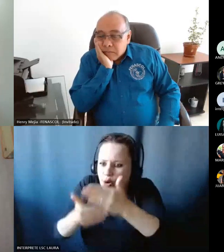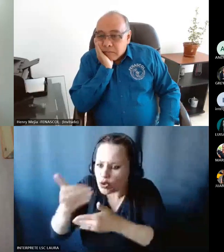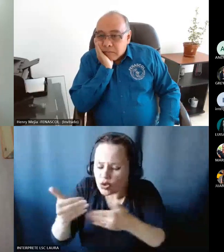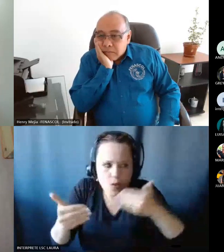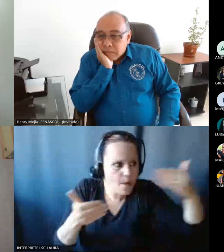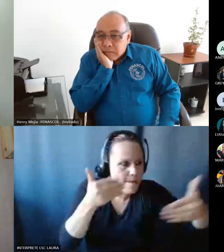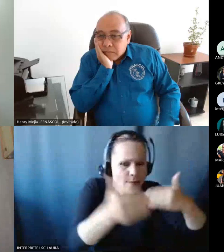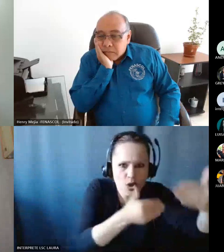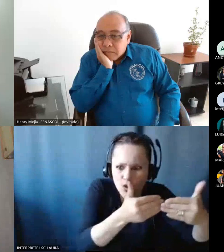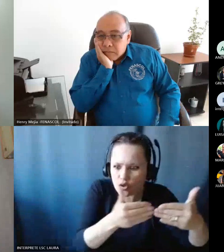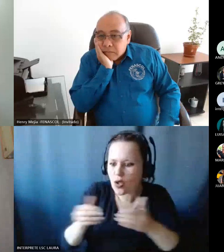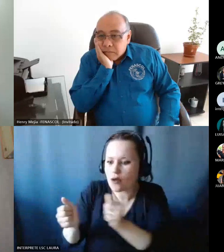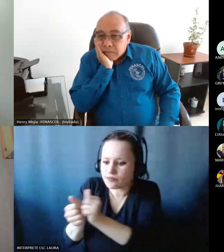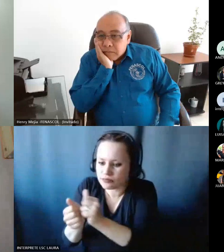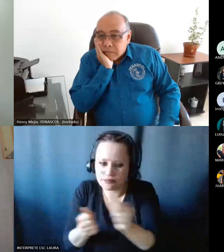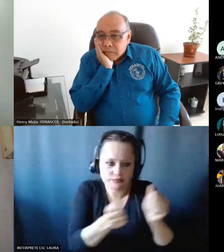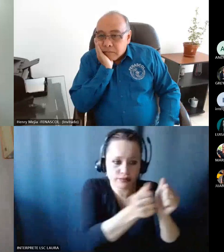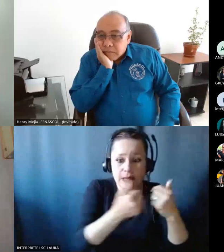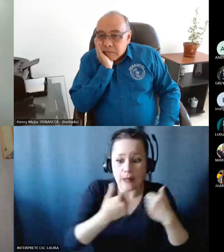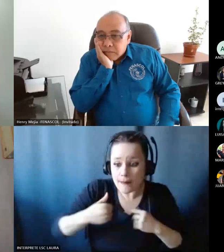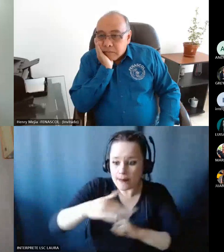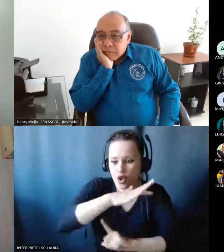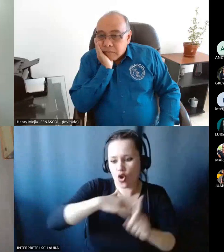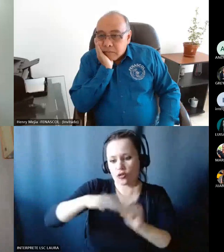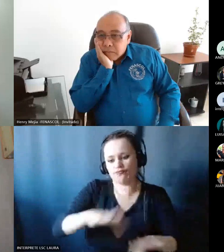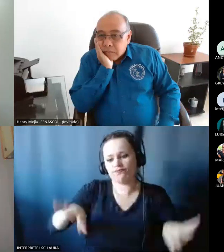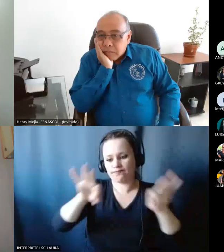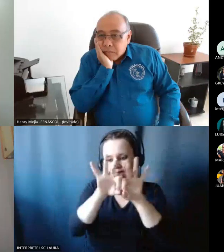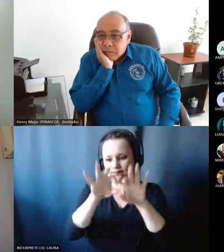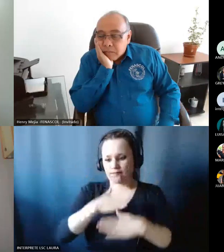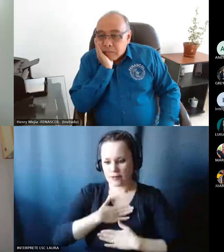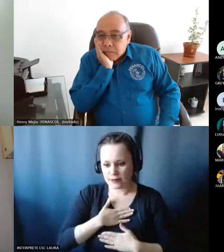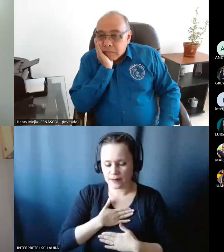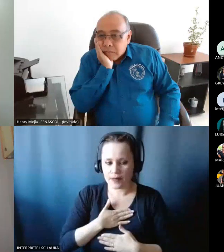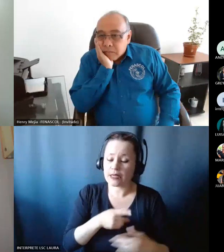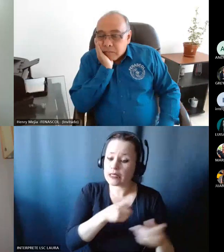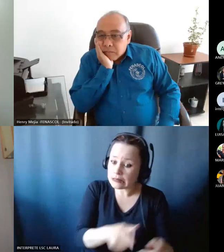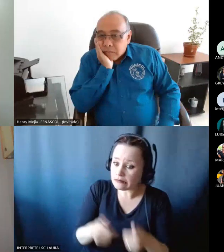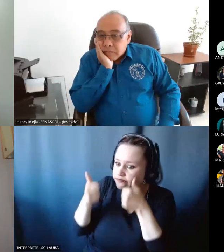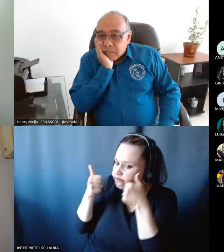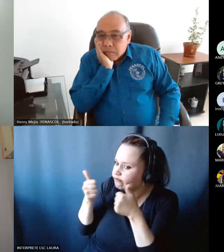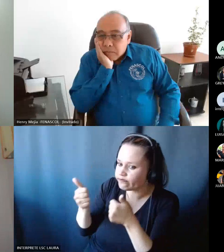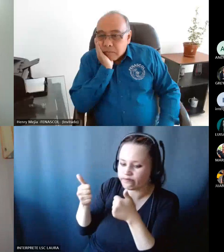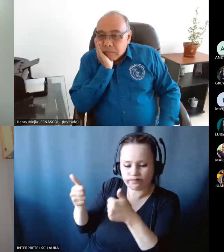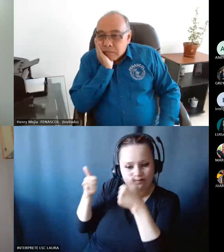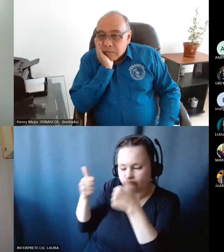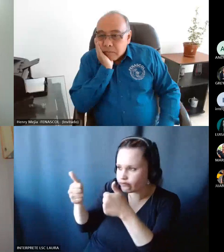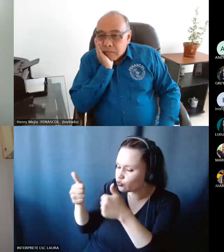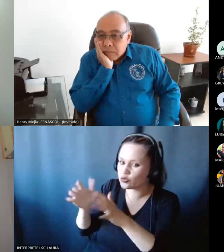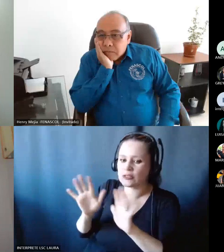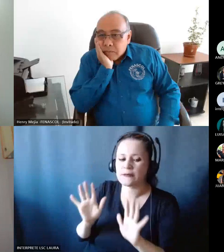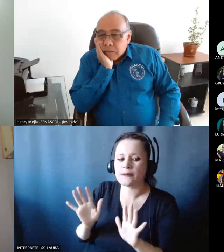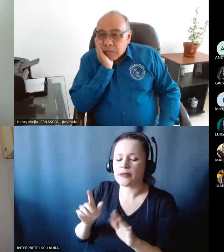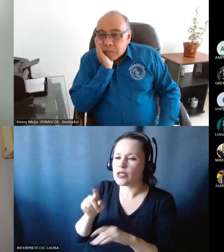ese para mí es el contexto clave maravilloso maravilloso y lo que tú dices es una